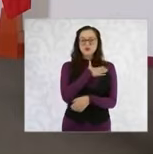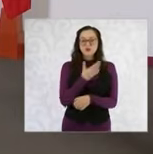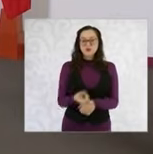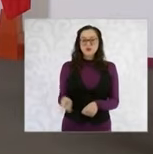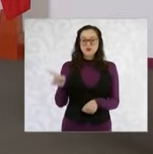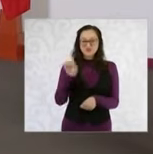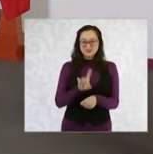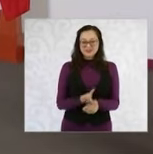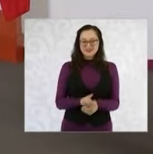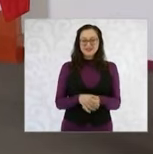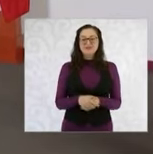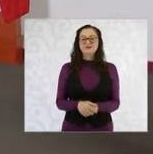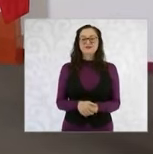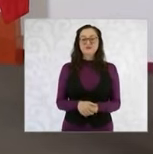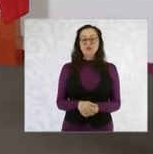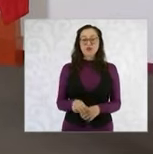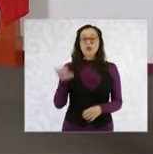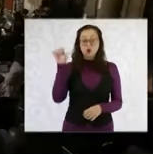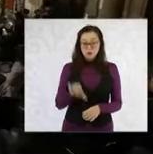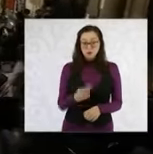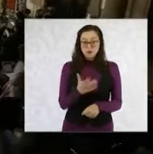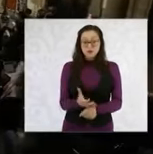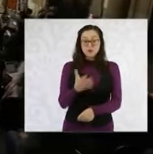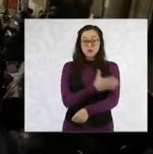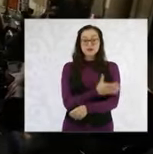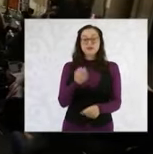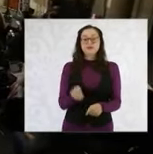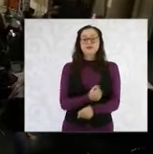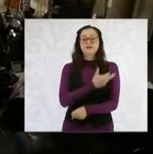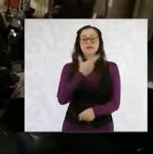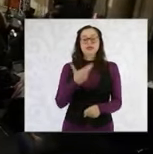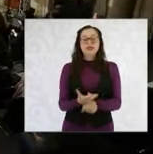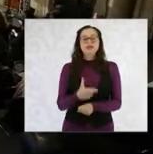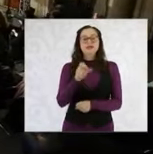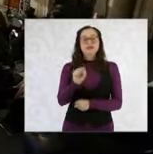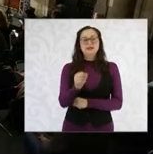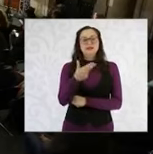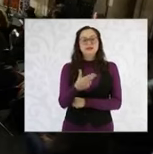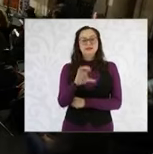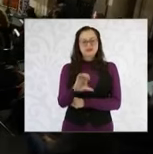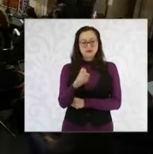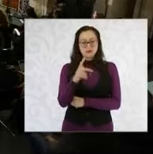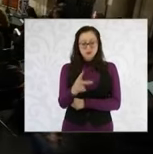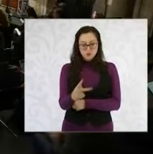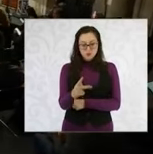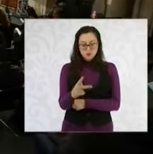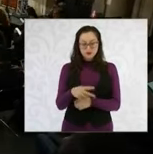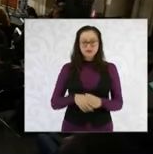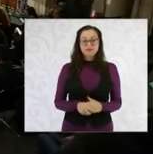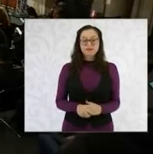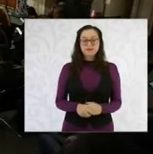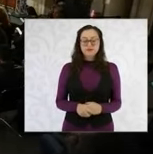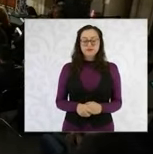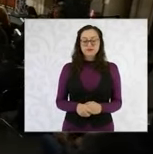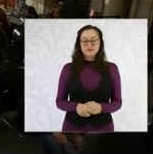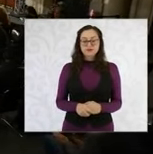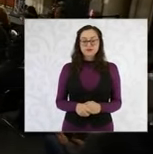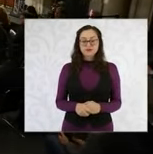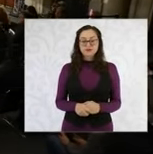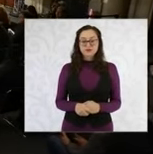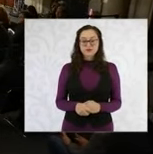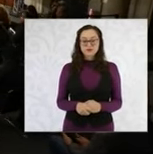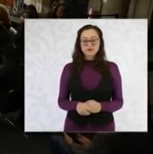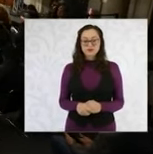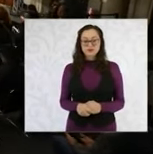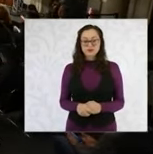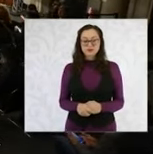eso nadie está discutiendo ese punto nadie está diciendo que el tratado no conviene al contrario estamos preocupados de que de que están cuestionando